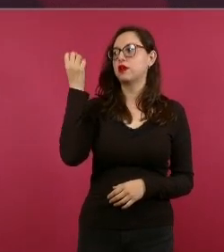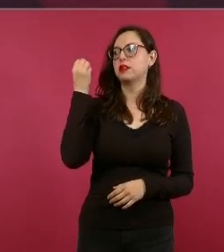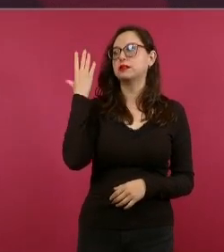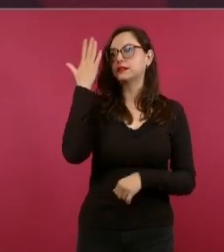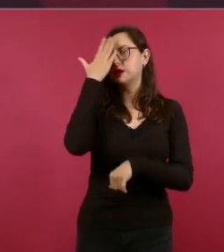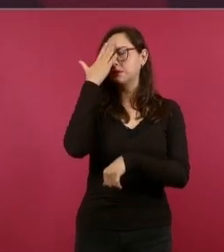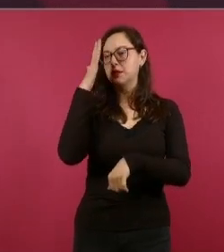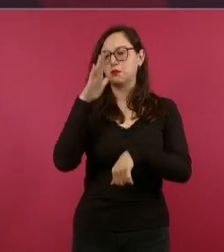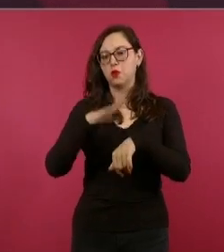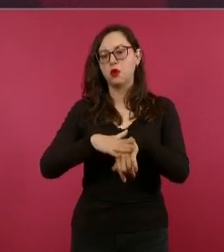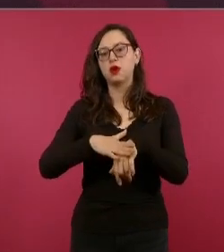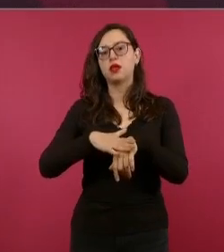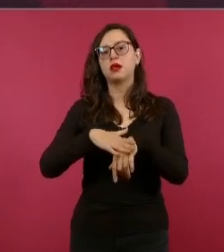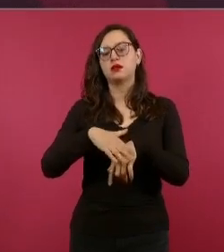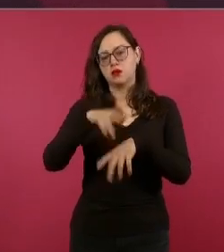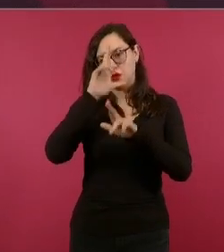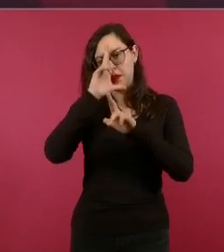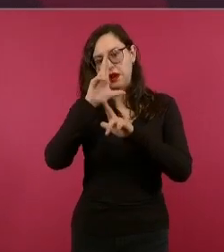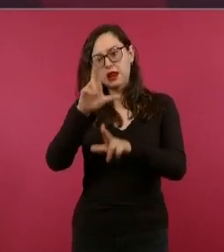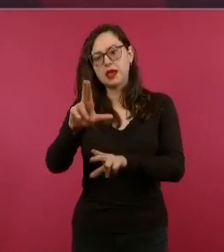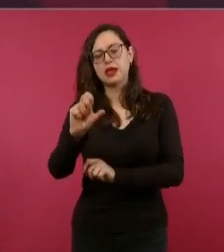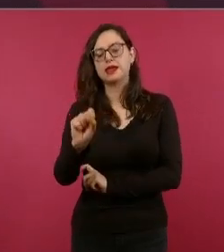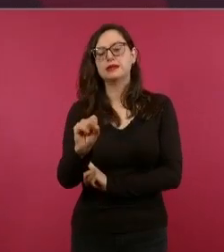en Chapultepec,